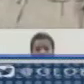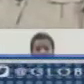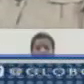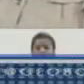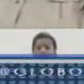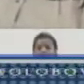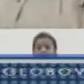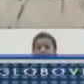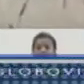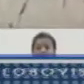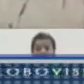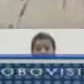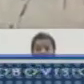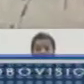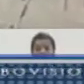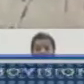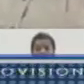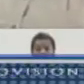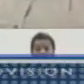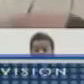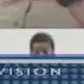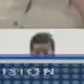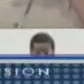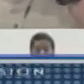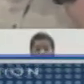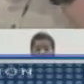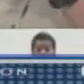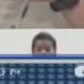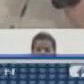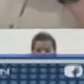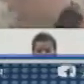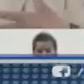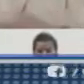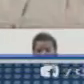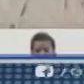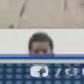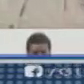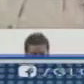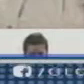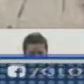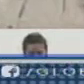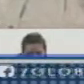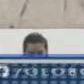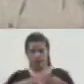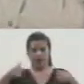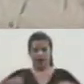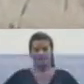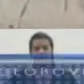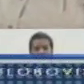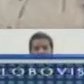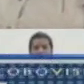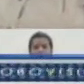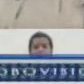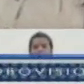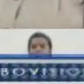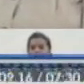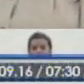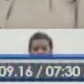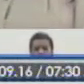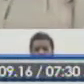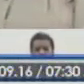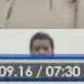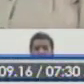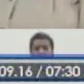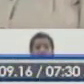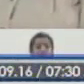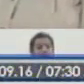6 piezas, el mono, el pantalón, la camisa, la chemise, la franela, y que va a tener un